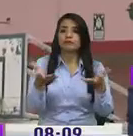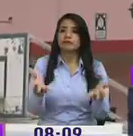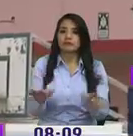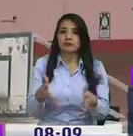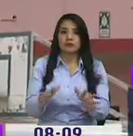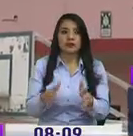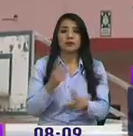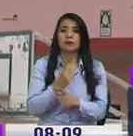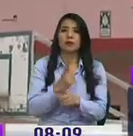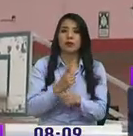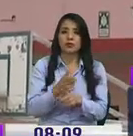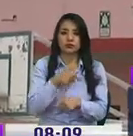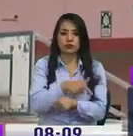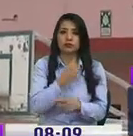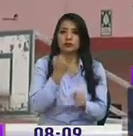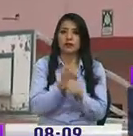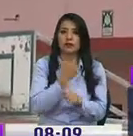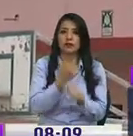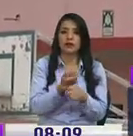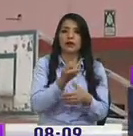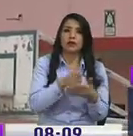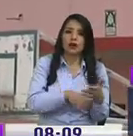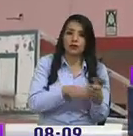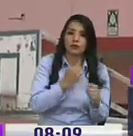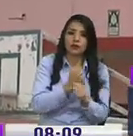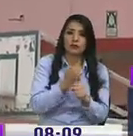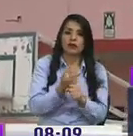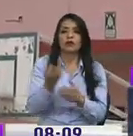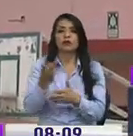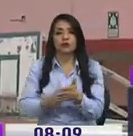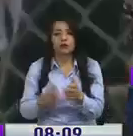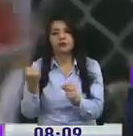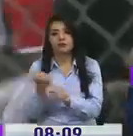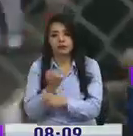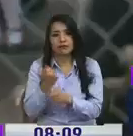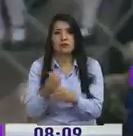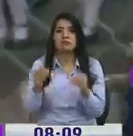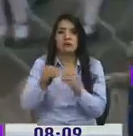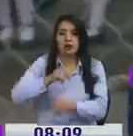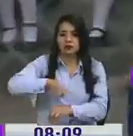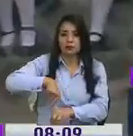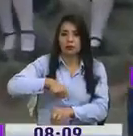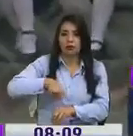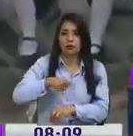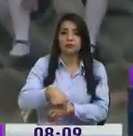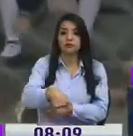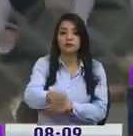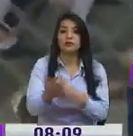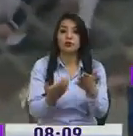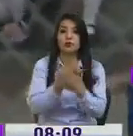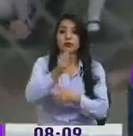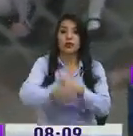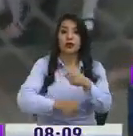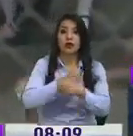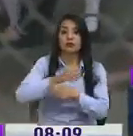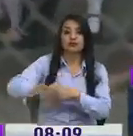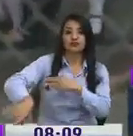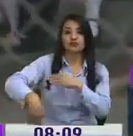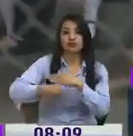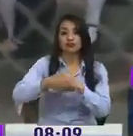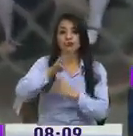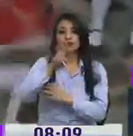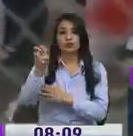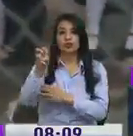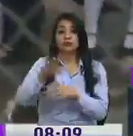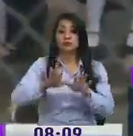hace que los que trabajan ahí deban tener más horas de carga laboral, pues para este nuevo año escolar se aumentaron 200 alumnos a